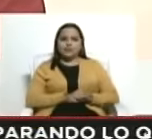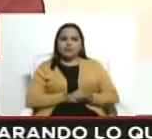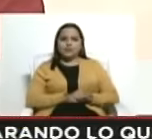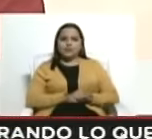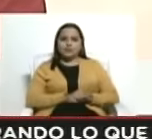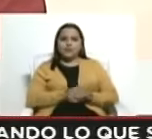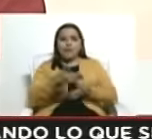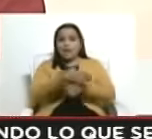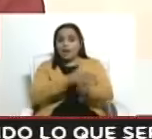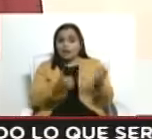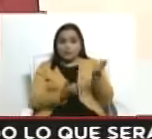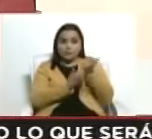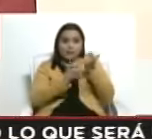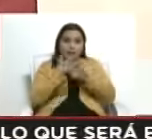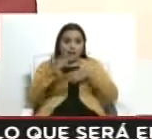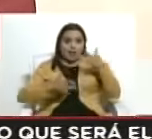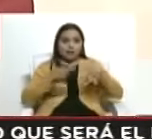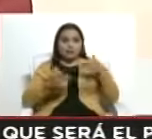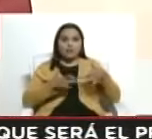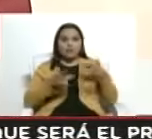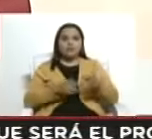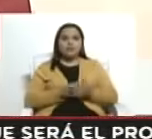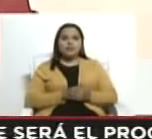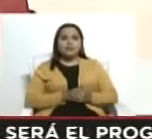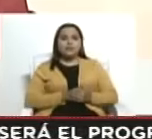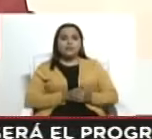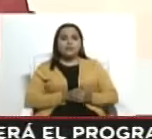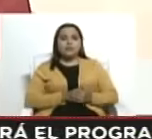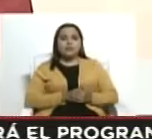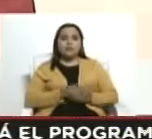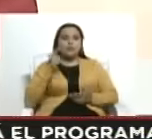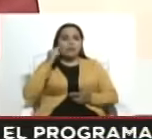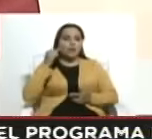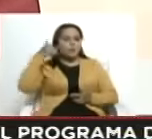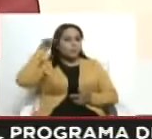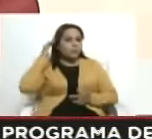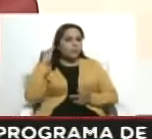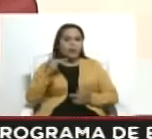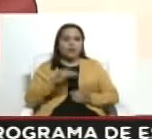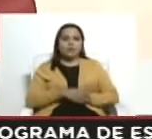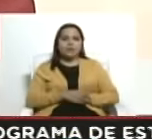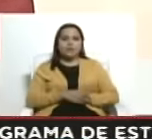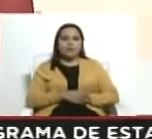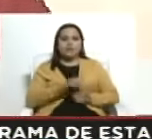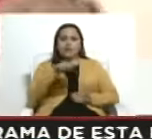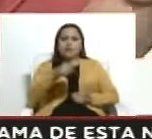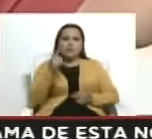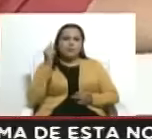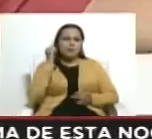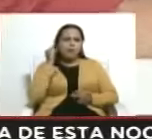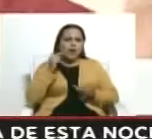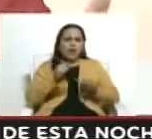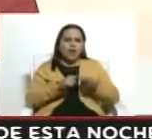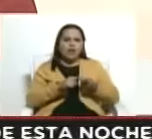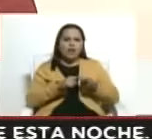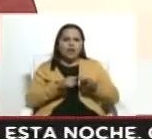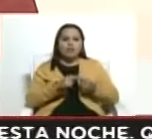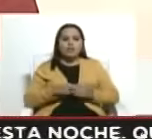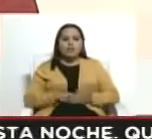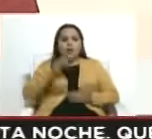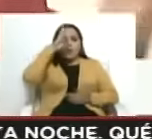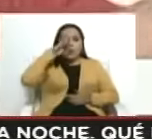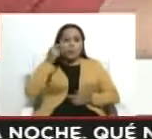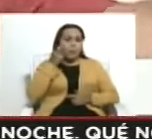pero él estaba en los actos con la señora María Corina y con la señora Corina Yori, lo que dijeron que no los dejaban